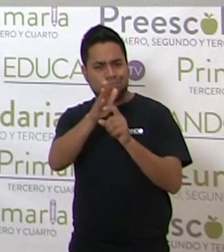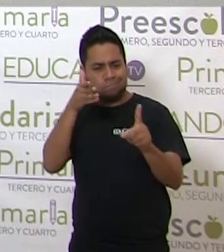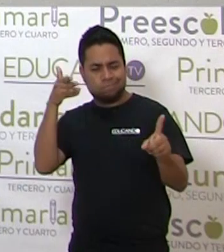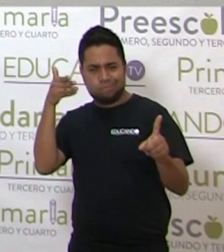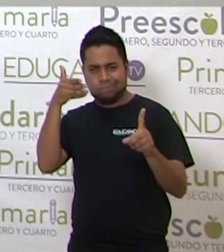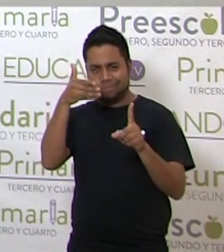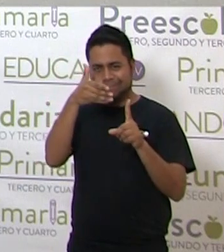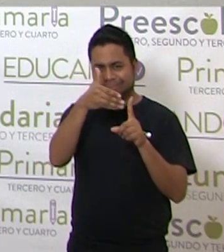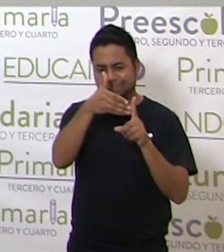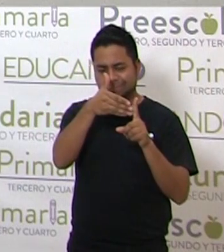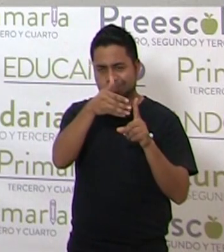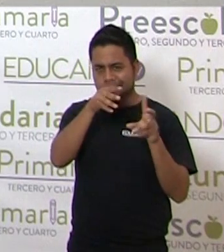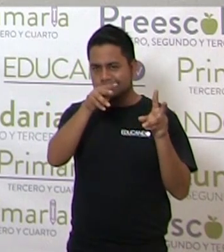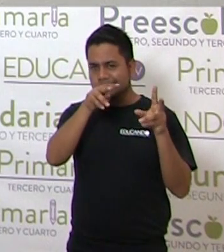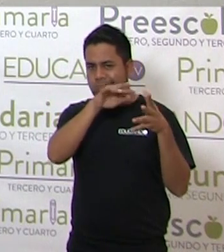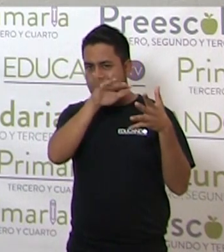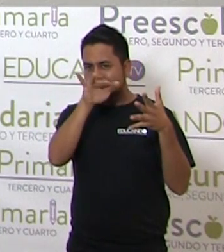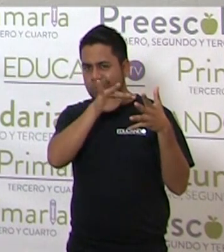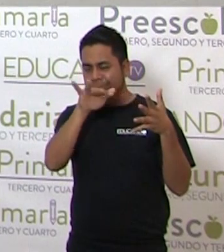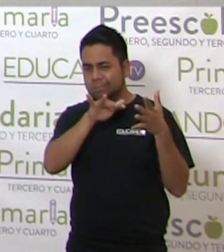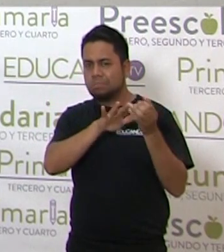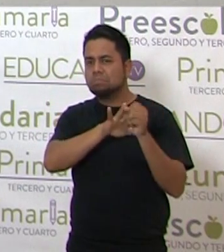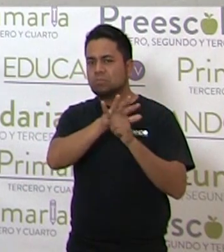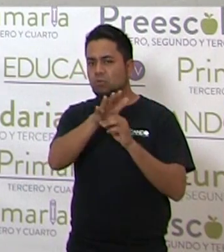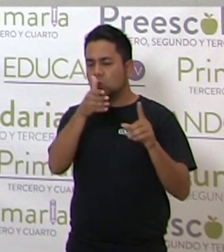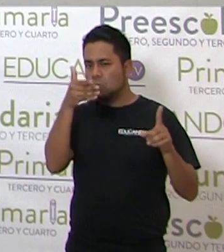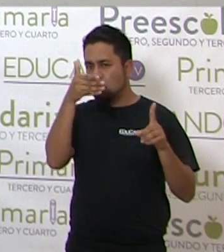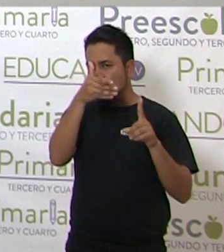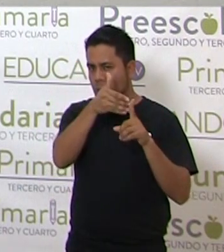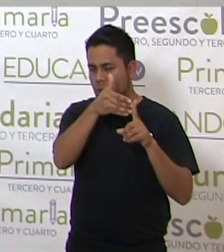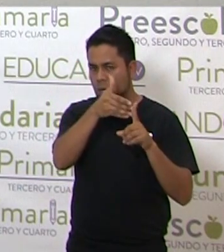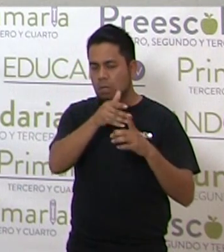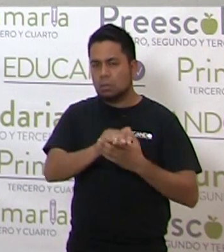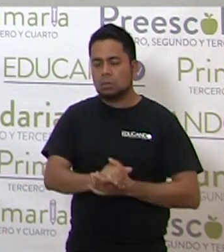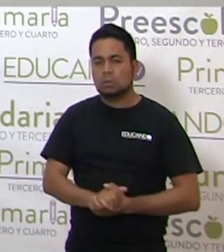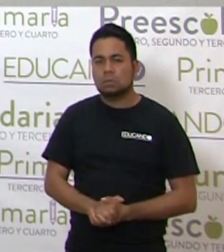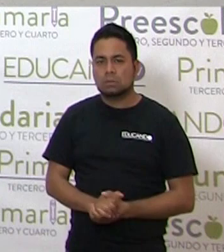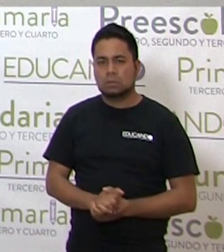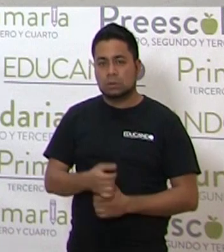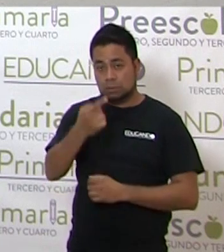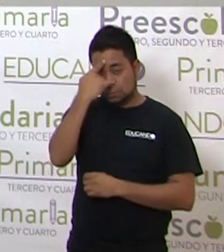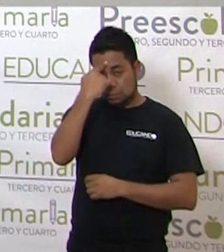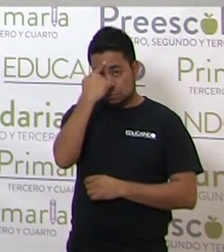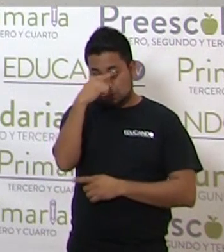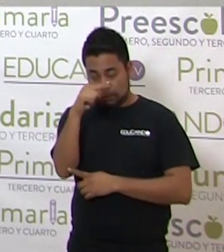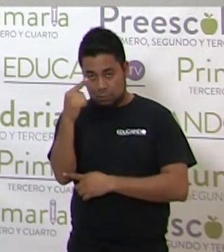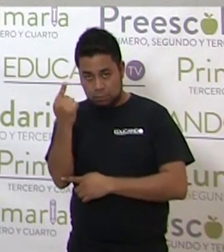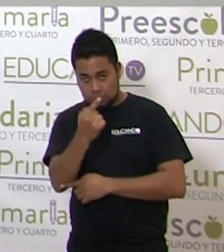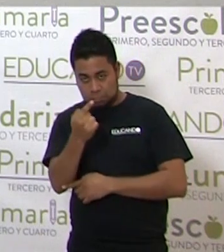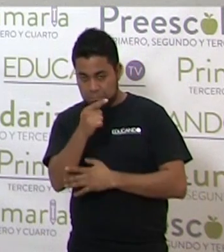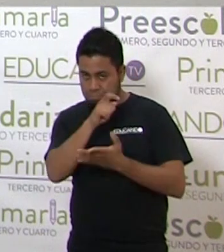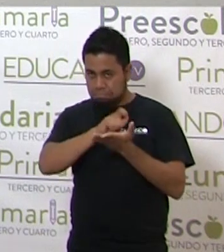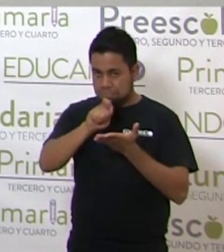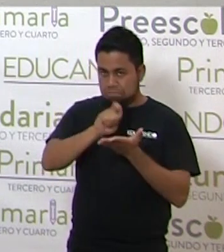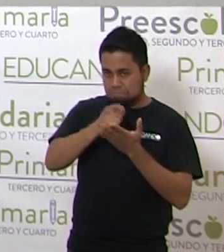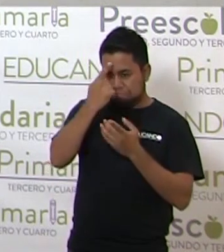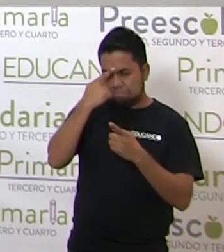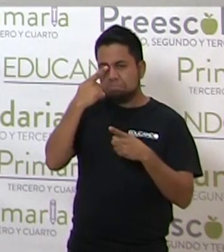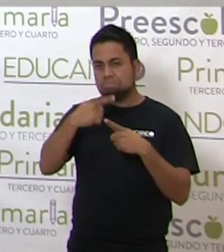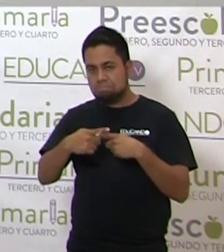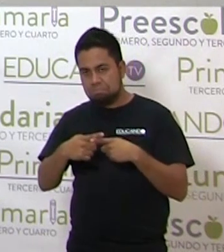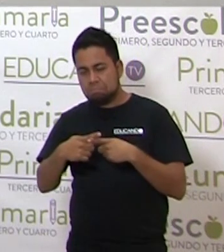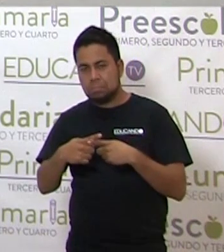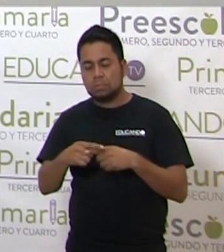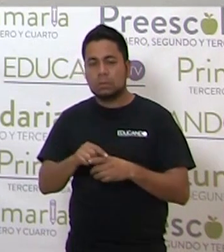busca este texto expositivo? ¿Cuál es su objetivo? O sea, ¿para qué se escribió?